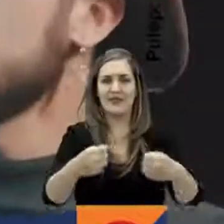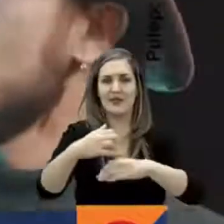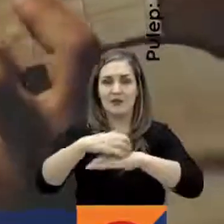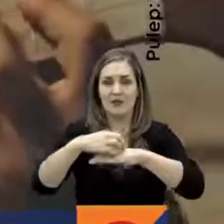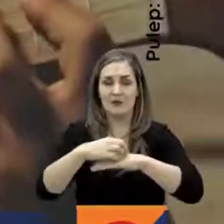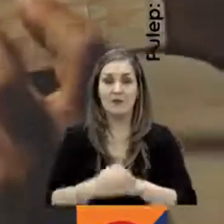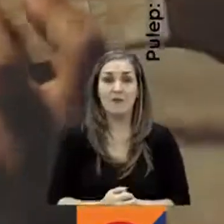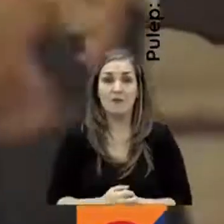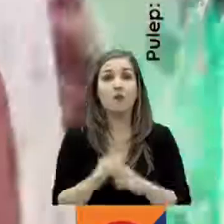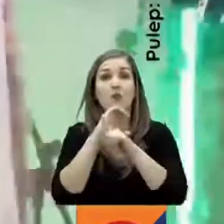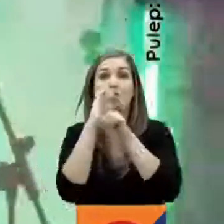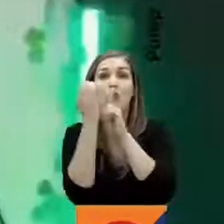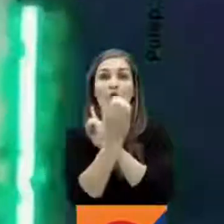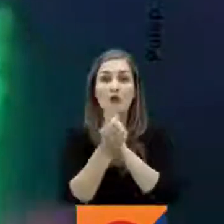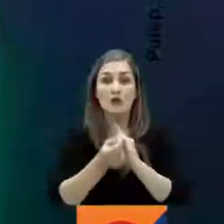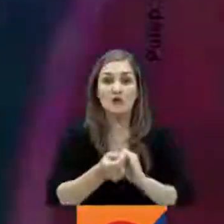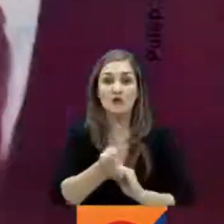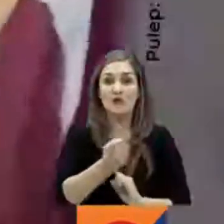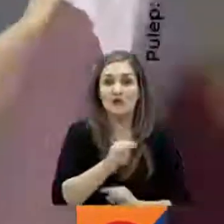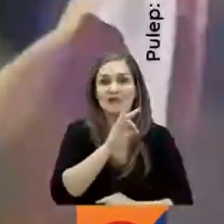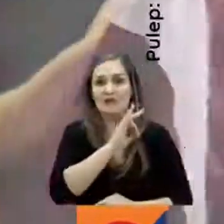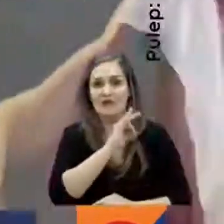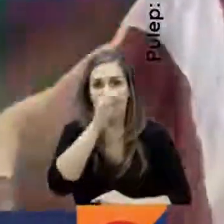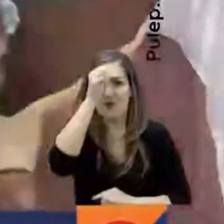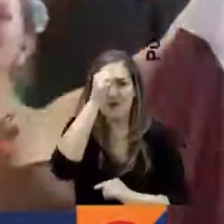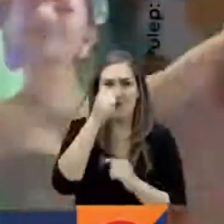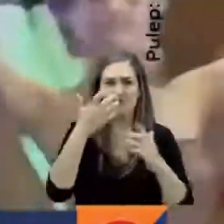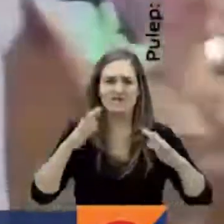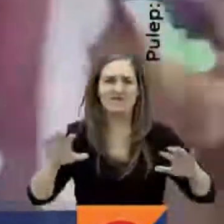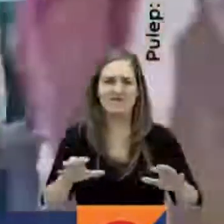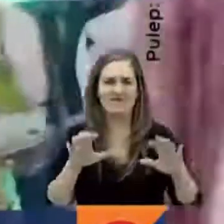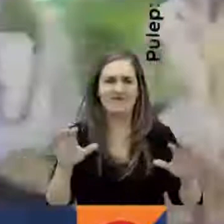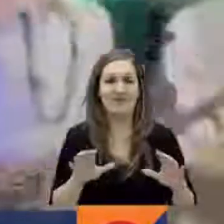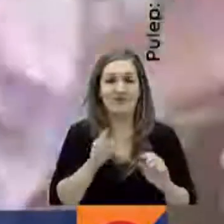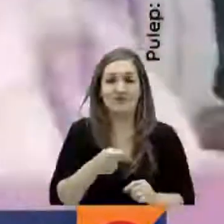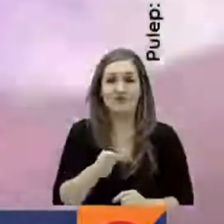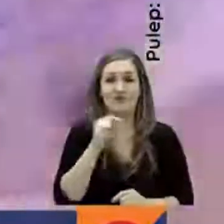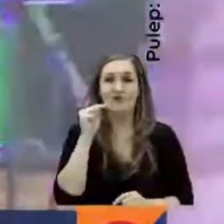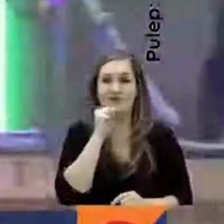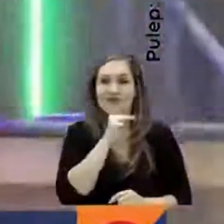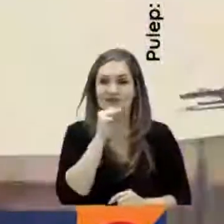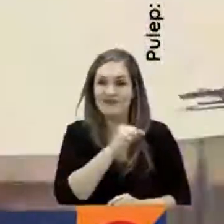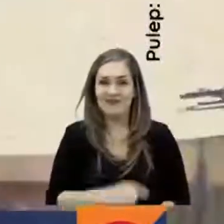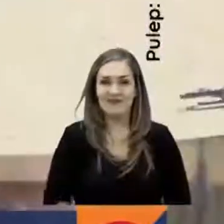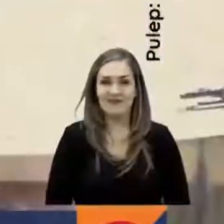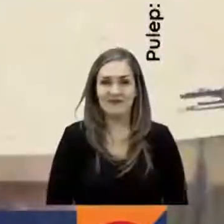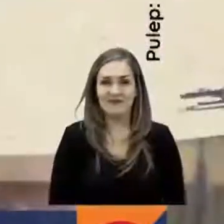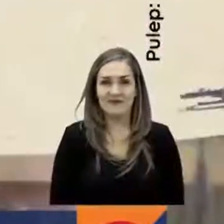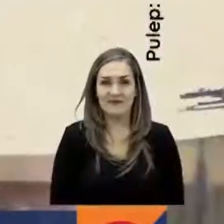de semana musical en Colombia. Les contaremos cuál es la agenda para el puente festivo.